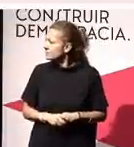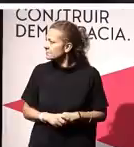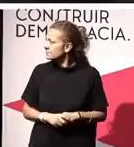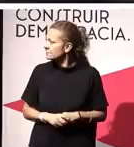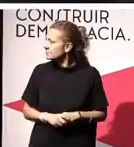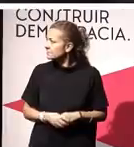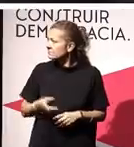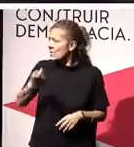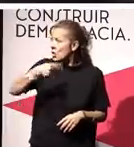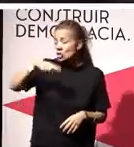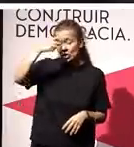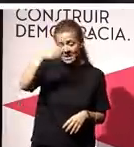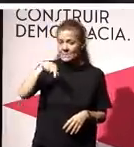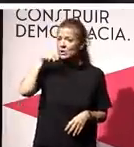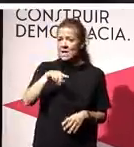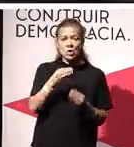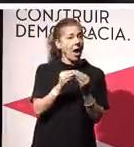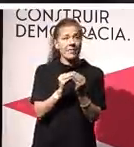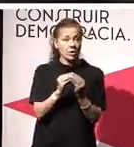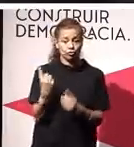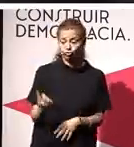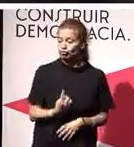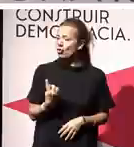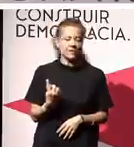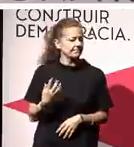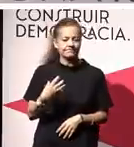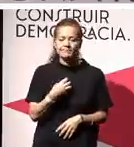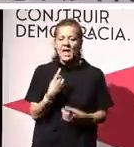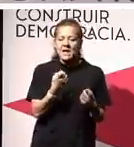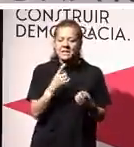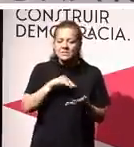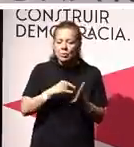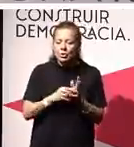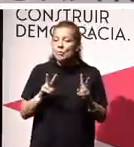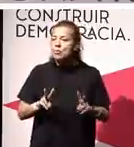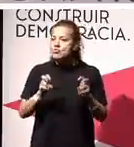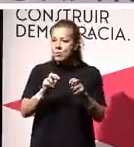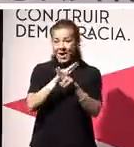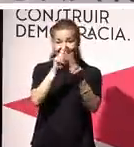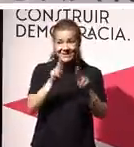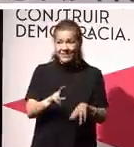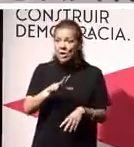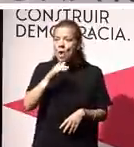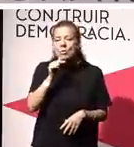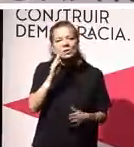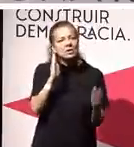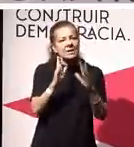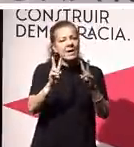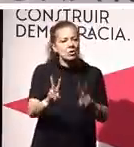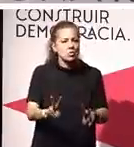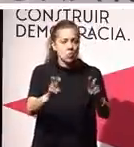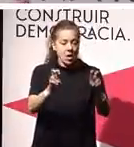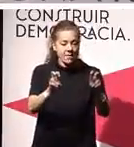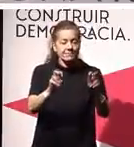somos conscientes de que todo esto no vamos a poder hacerlo solas. Necesitamos un nuevo proyecto internacional porque estamos en una nueva etapa.